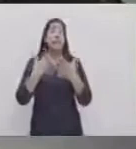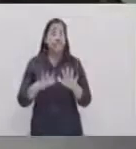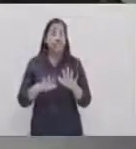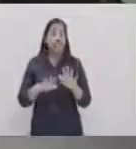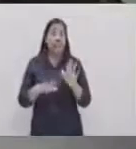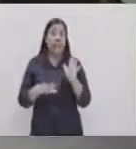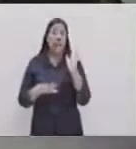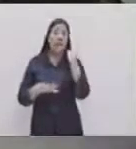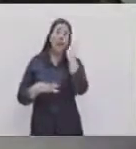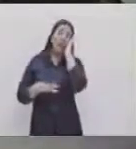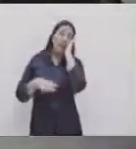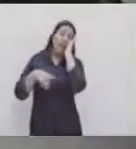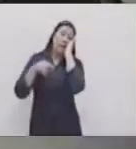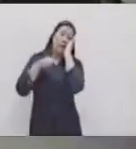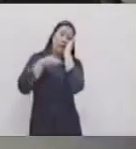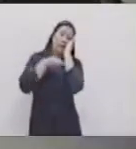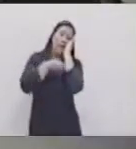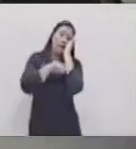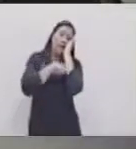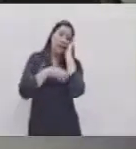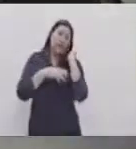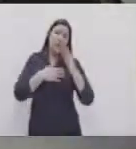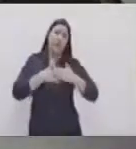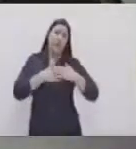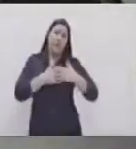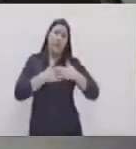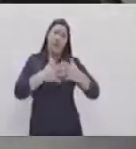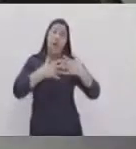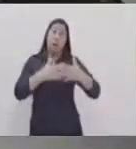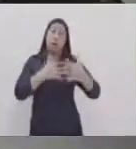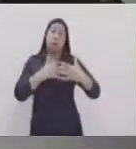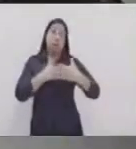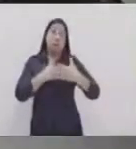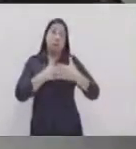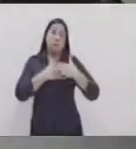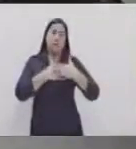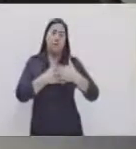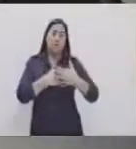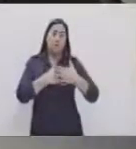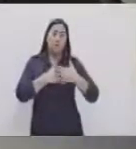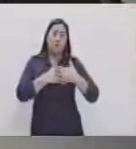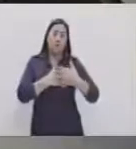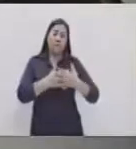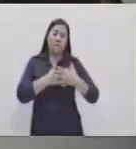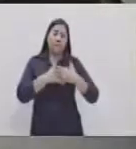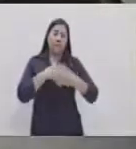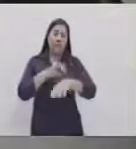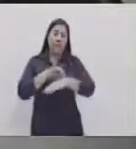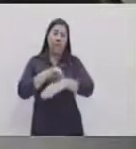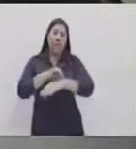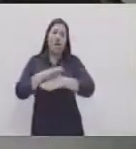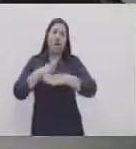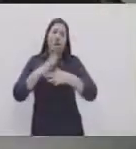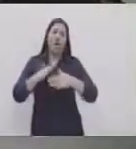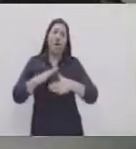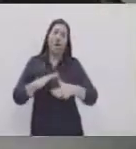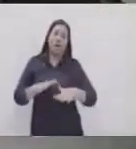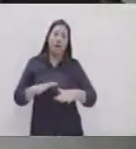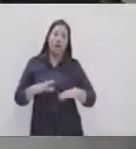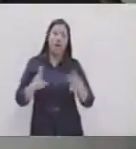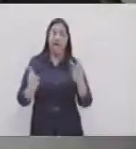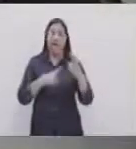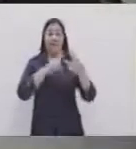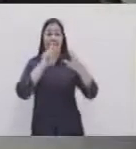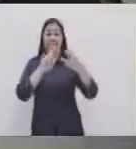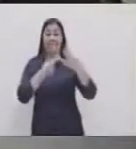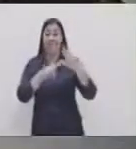incluso más lento el ritmo cardíaco, los músculos se relajan, y la fase 3 y 4, que la fase anterior,